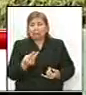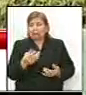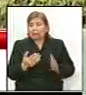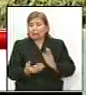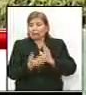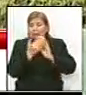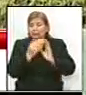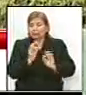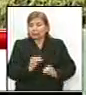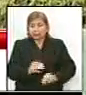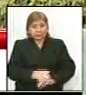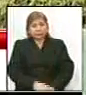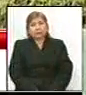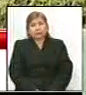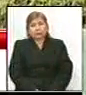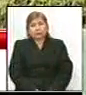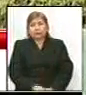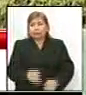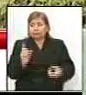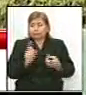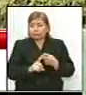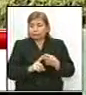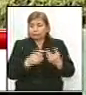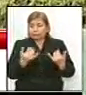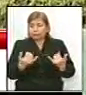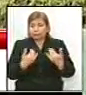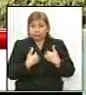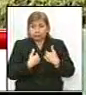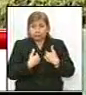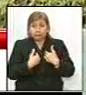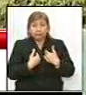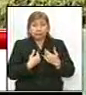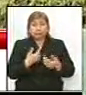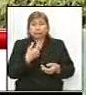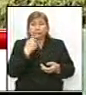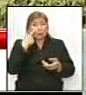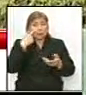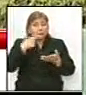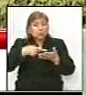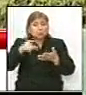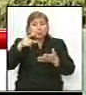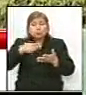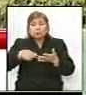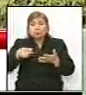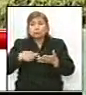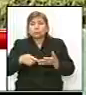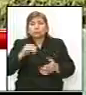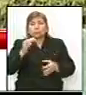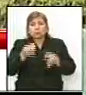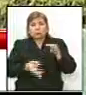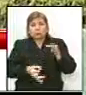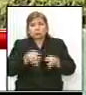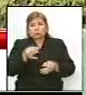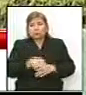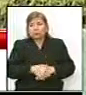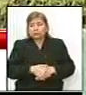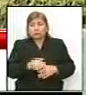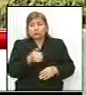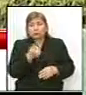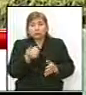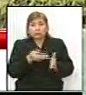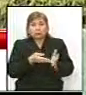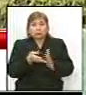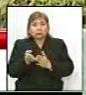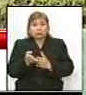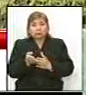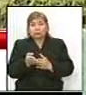del supervisor. Y hasta ahorita tenemos solamente inspector del parte Procoes. Y otra parte,